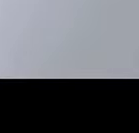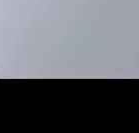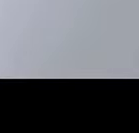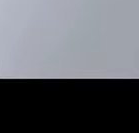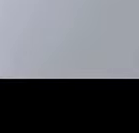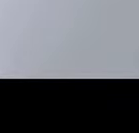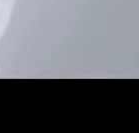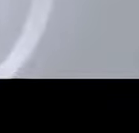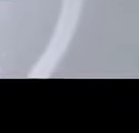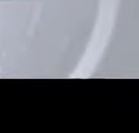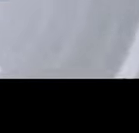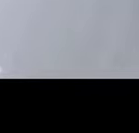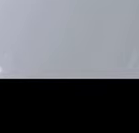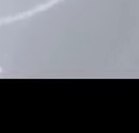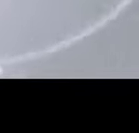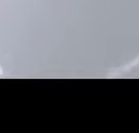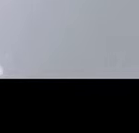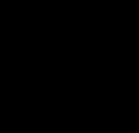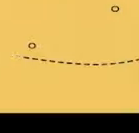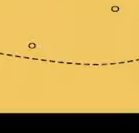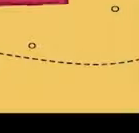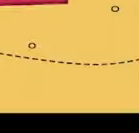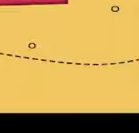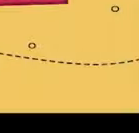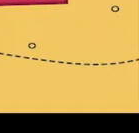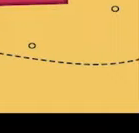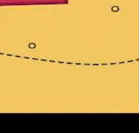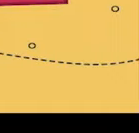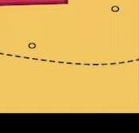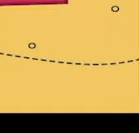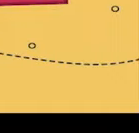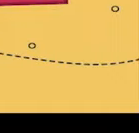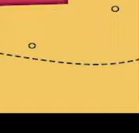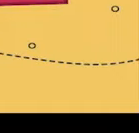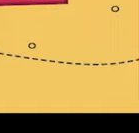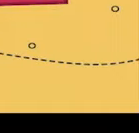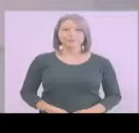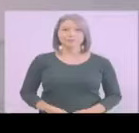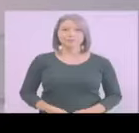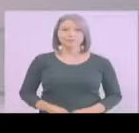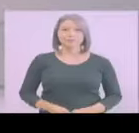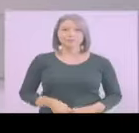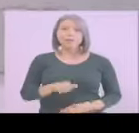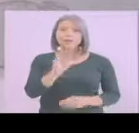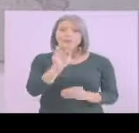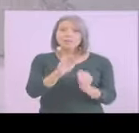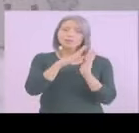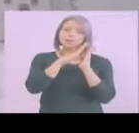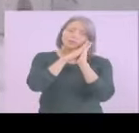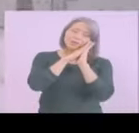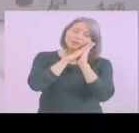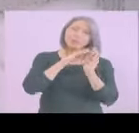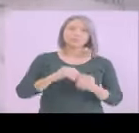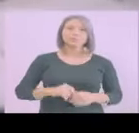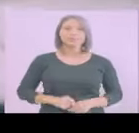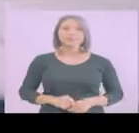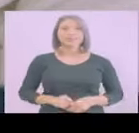todo. Acueductos y alcantarillados. ¿Cuántos valores puedes encontrar en 30 segundos?